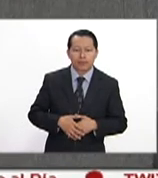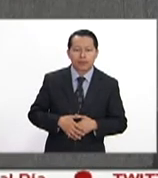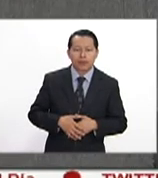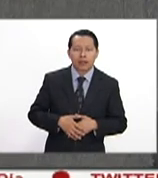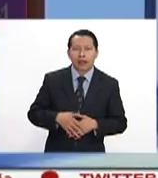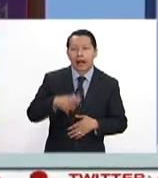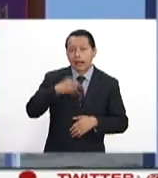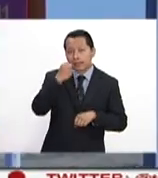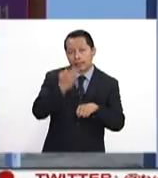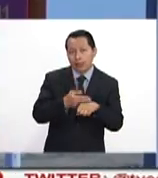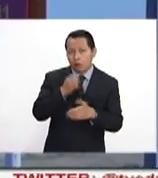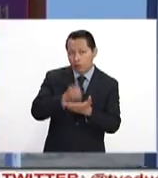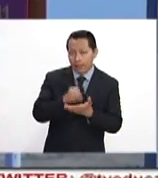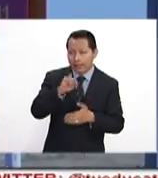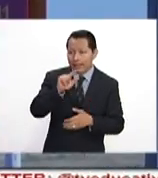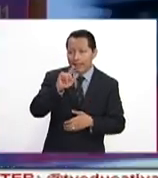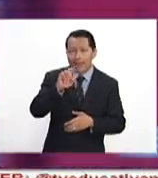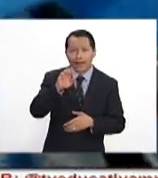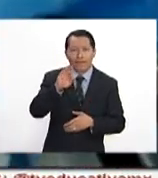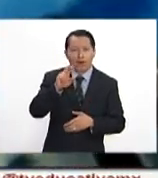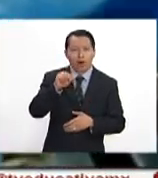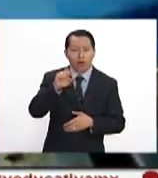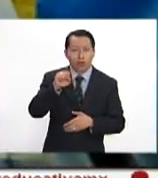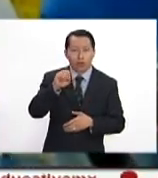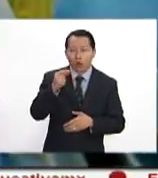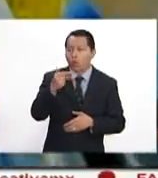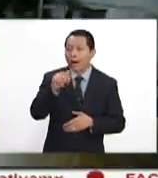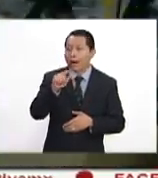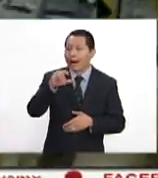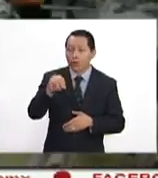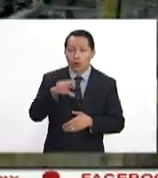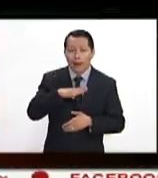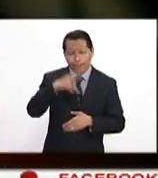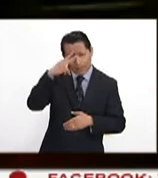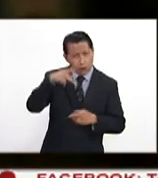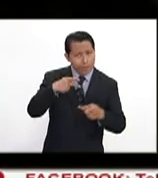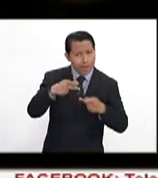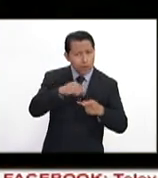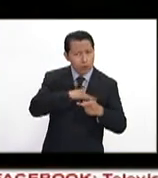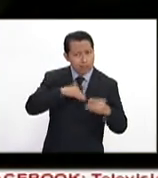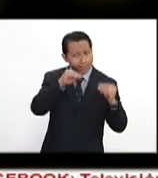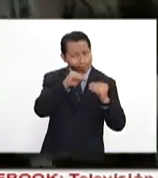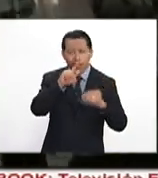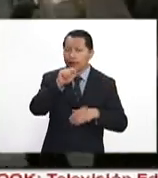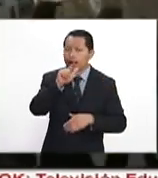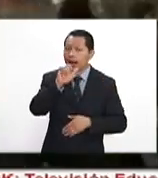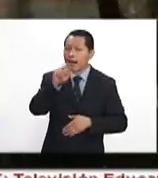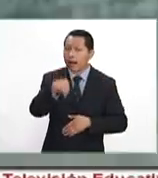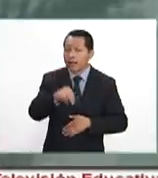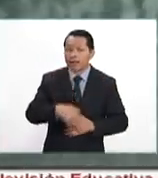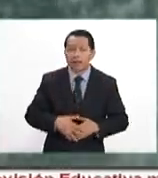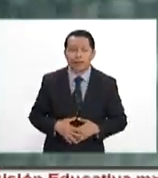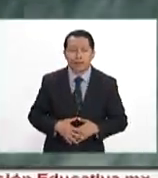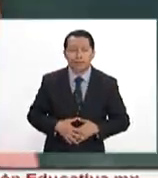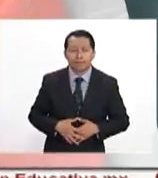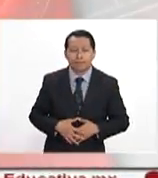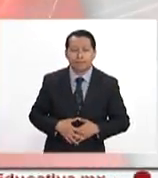Afirma el secretario de Economía, Ildefonso Guajardo, que México está preparado para la renegociación del Tratado de Libre